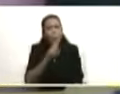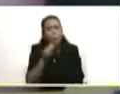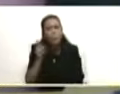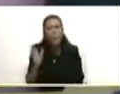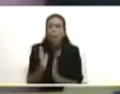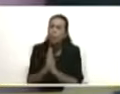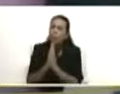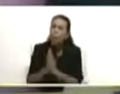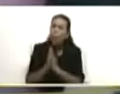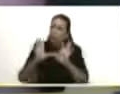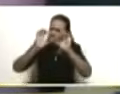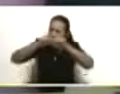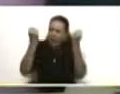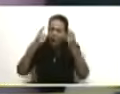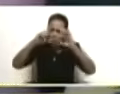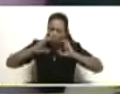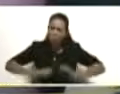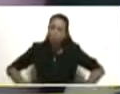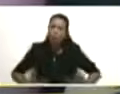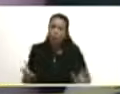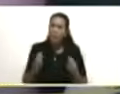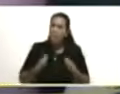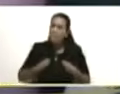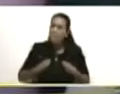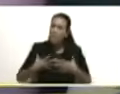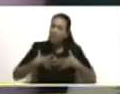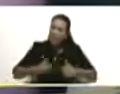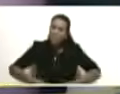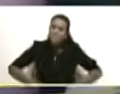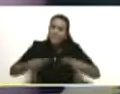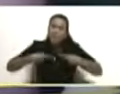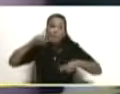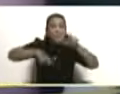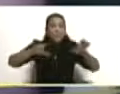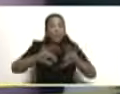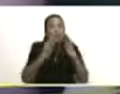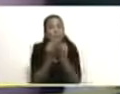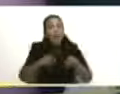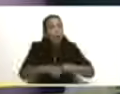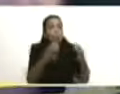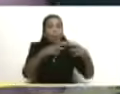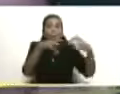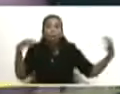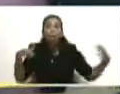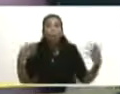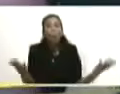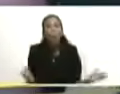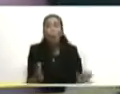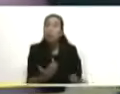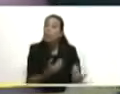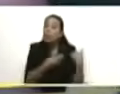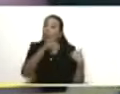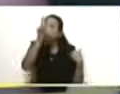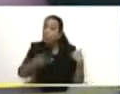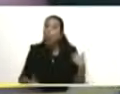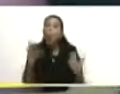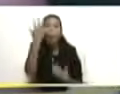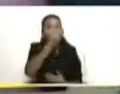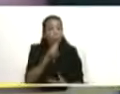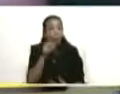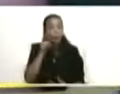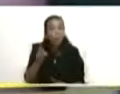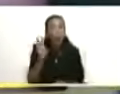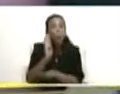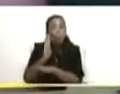venezolana de los daños que esto puede hacer a la vida y a la salud de muchas familias y de muchas casas, y es una responsabilidad de nosotros y